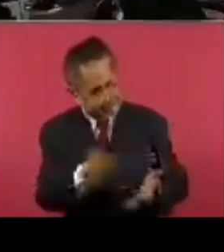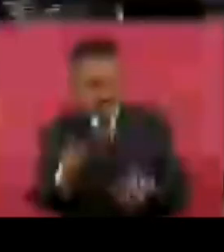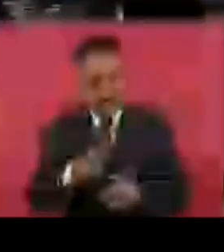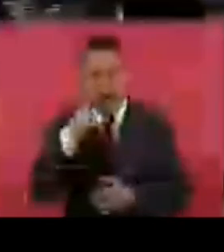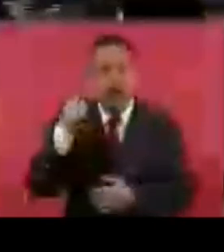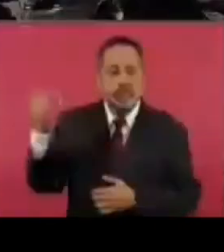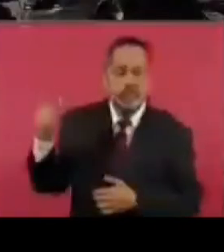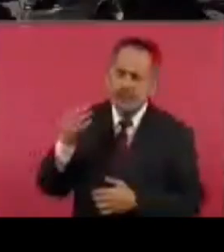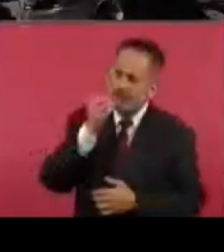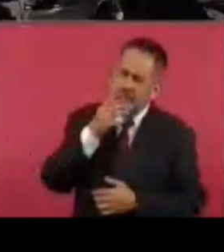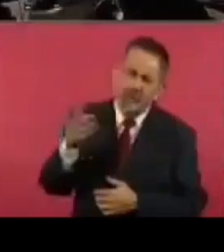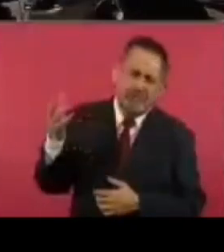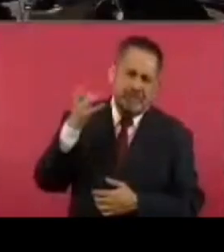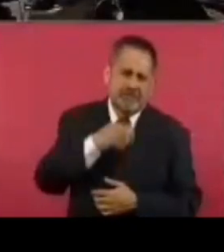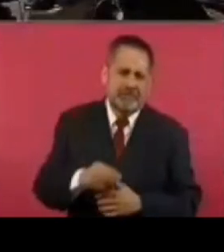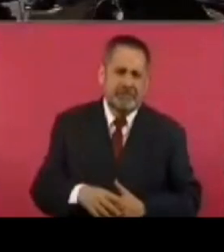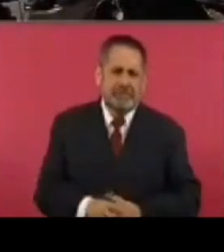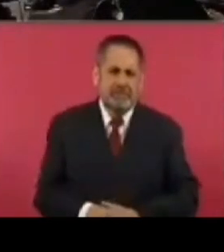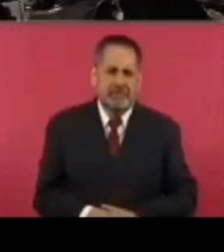Miras,